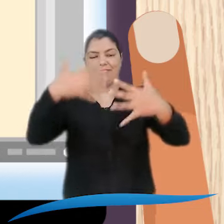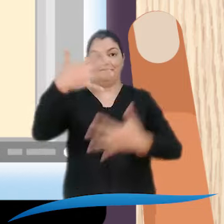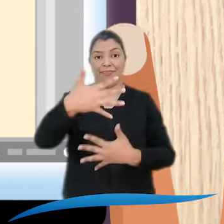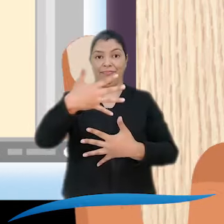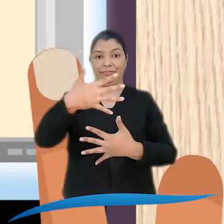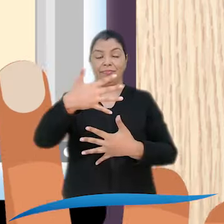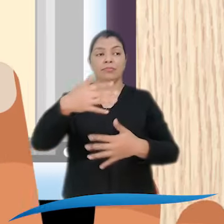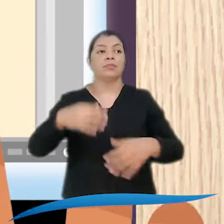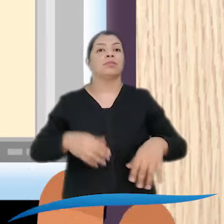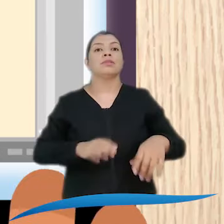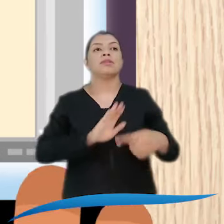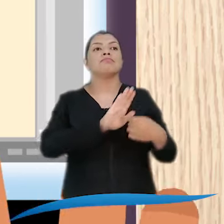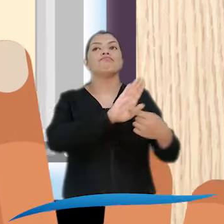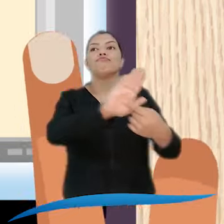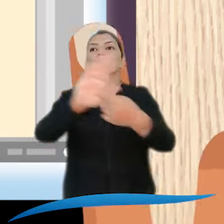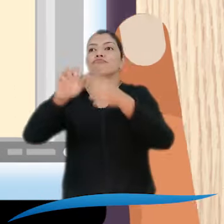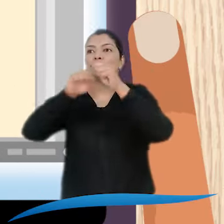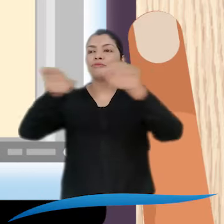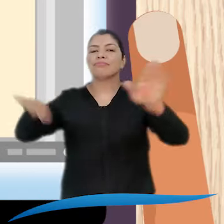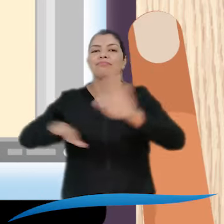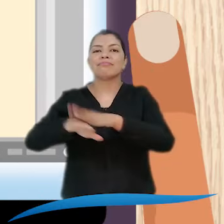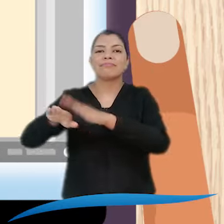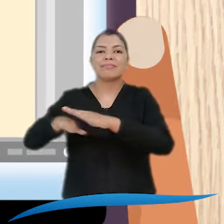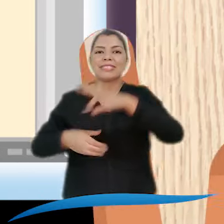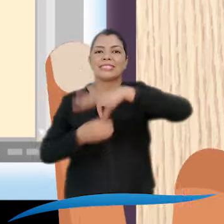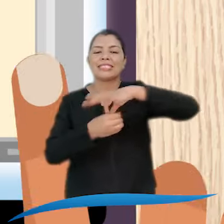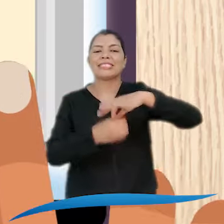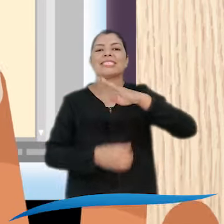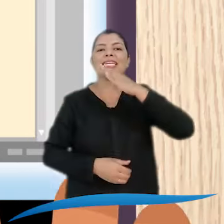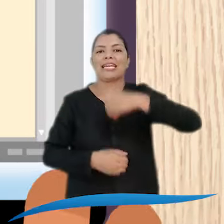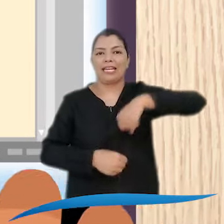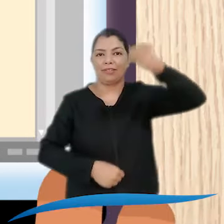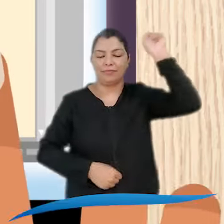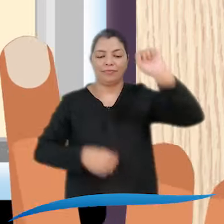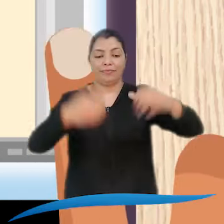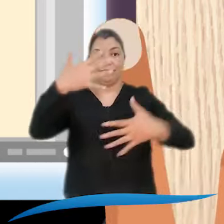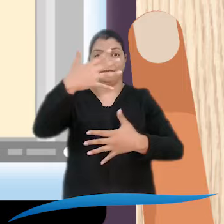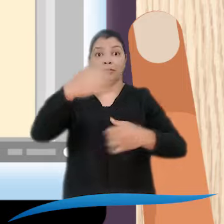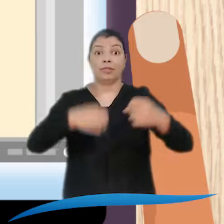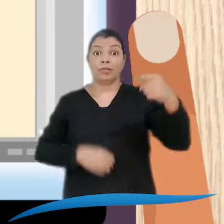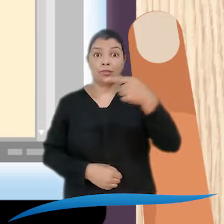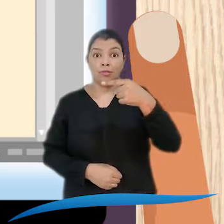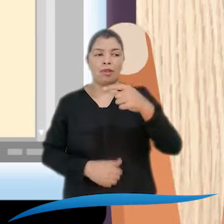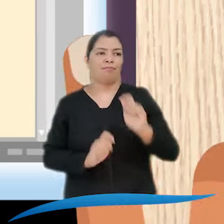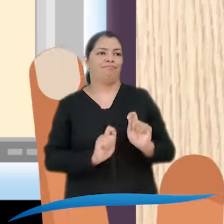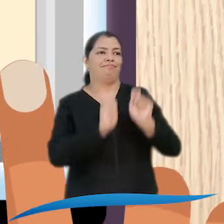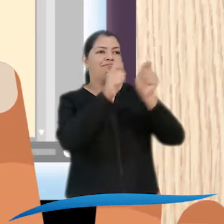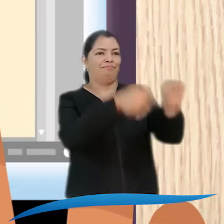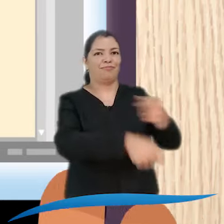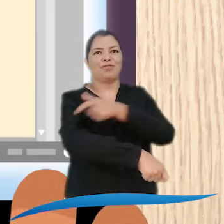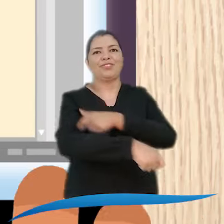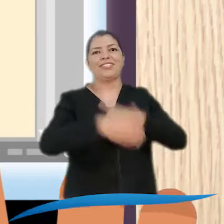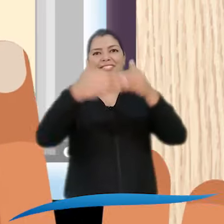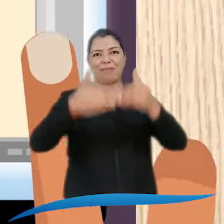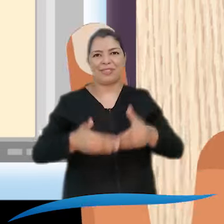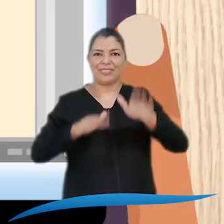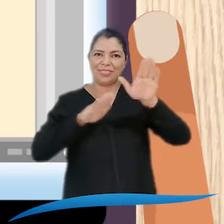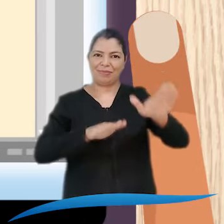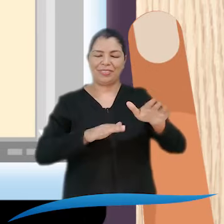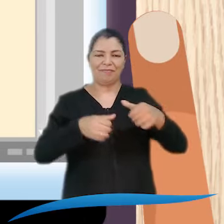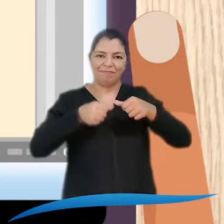Elecciones. 9. Acta de elección. 10. Difusión de resultados. 11.